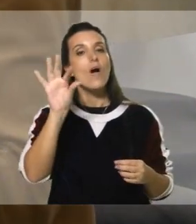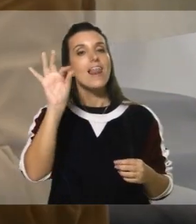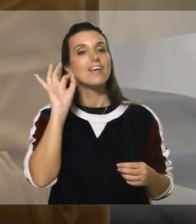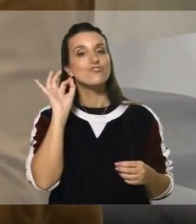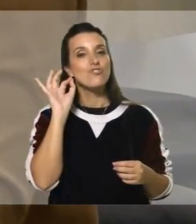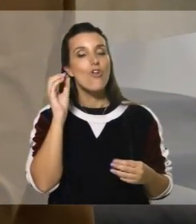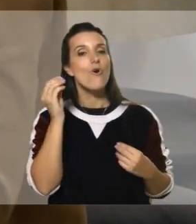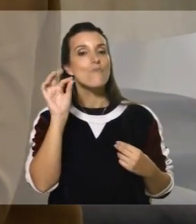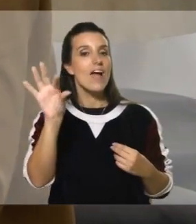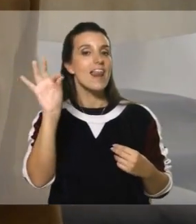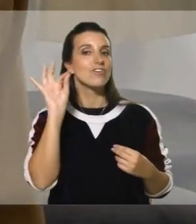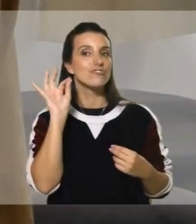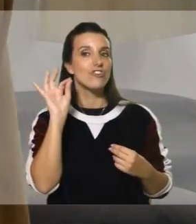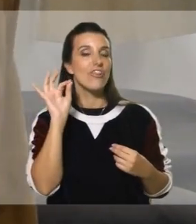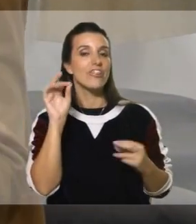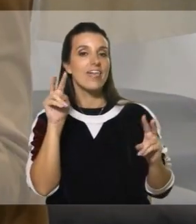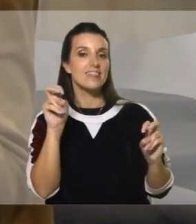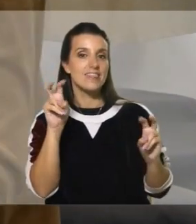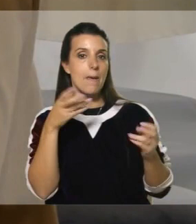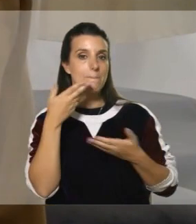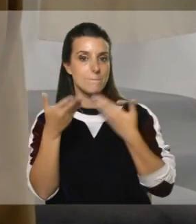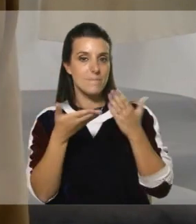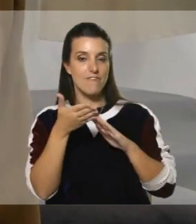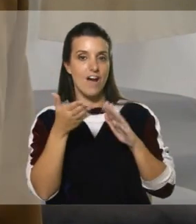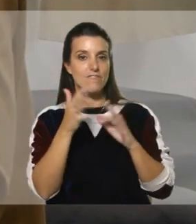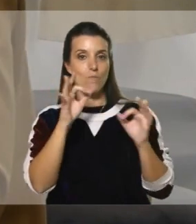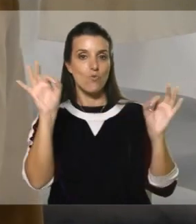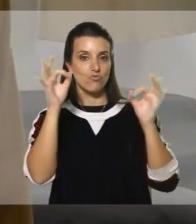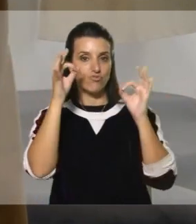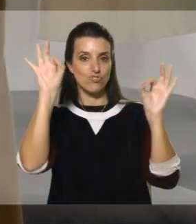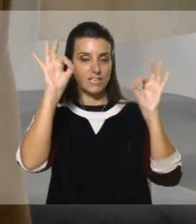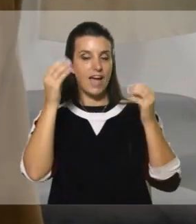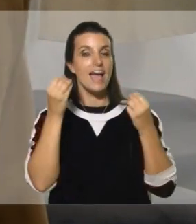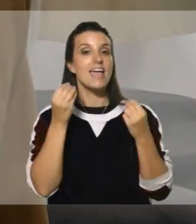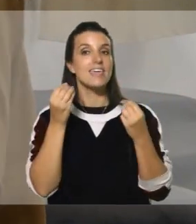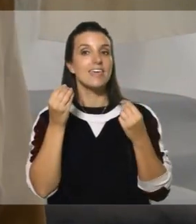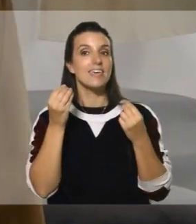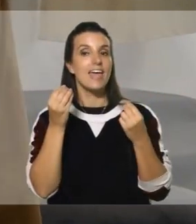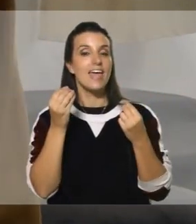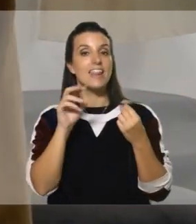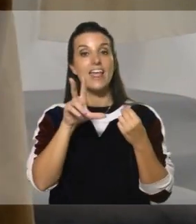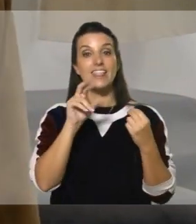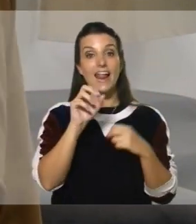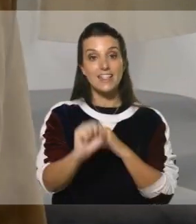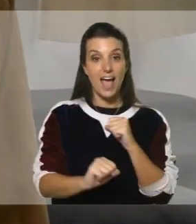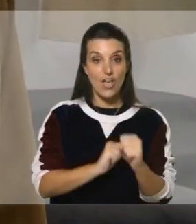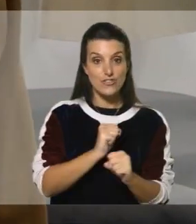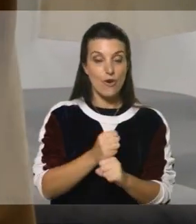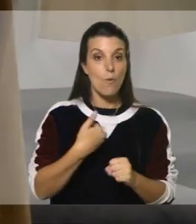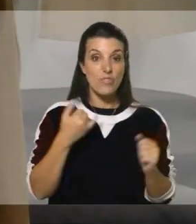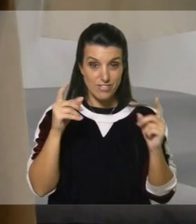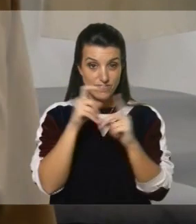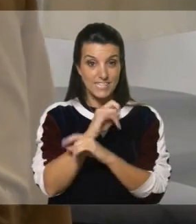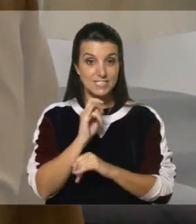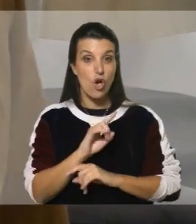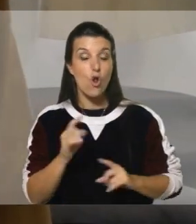de los temas que van a estar tocando de la música que van a estar presentando en 30 años o sea fue difícil